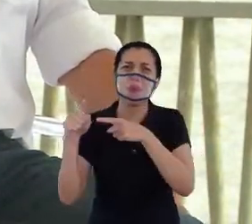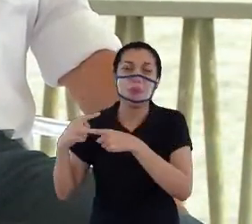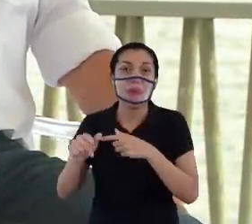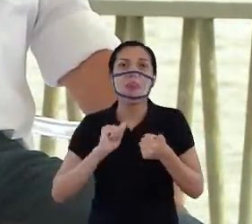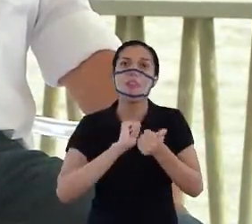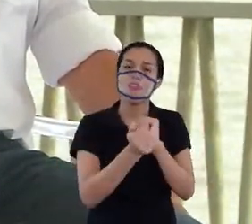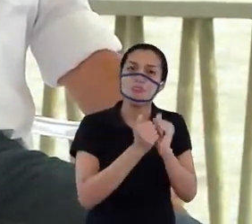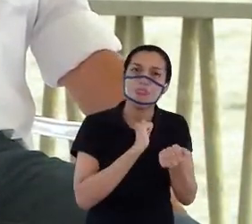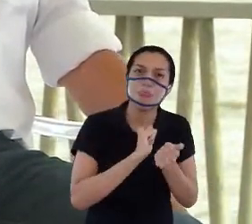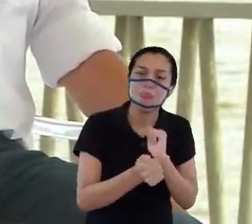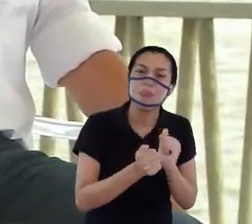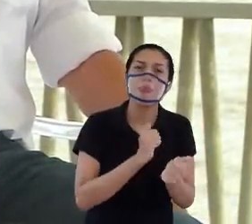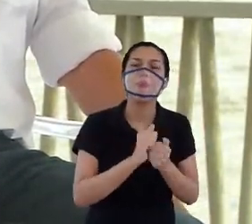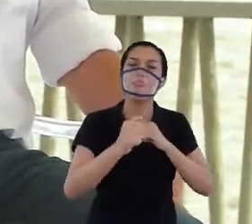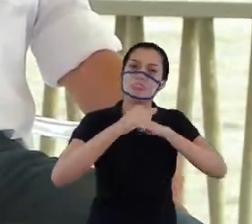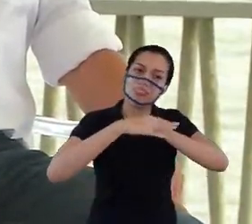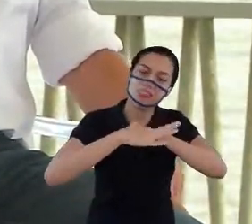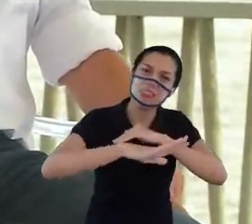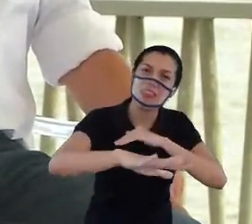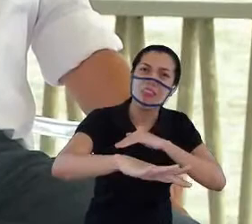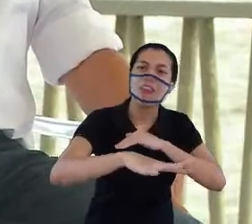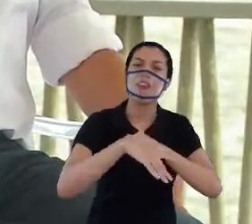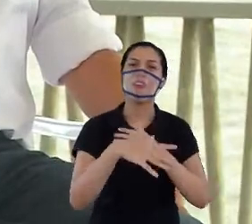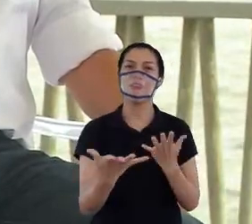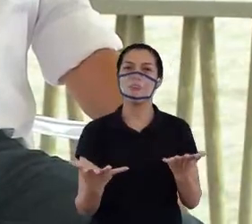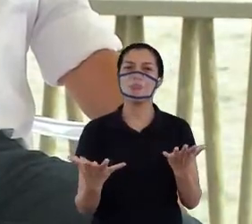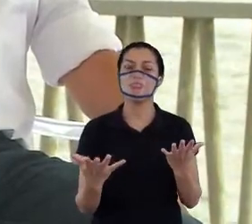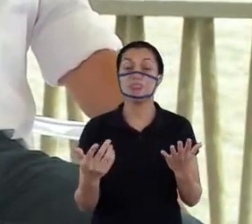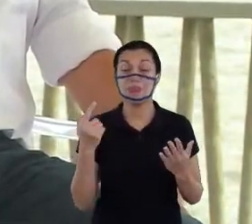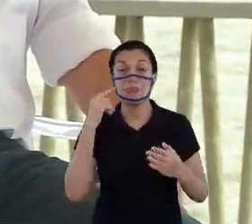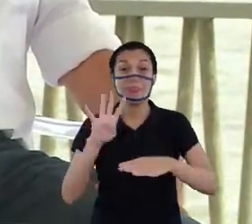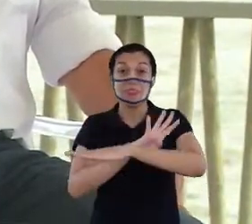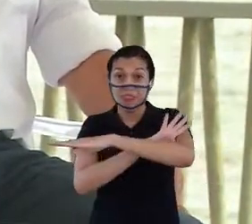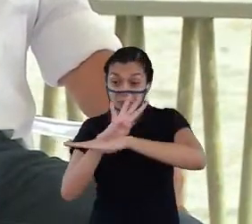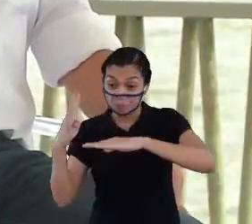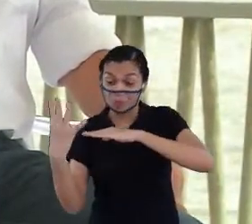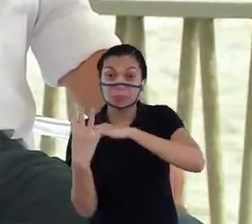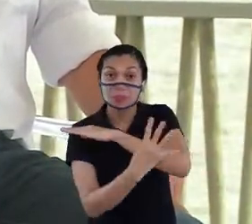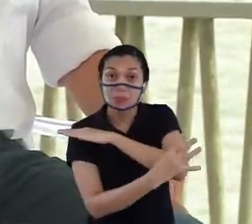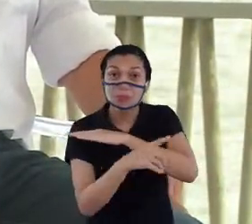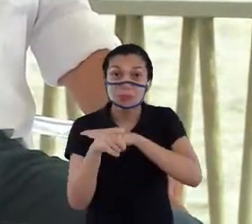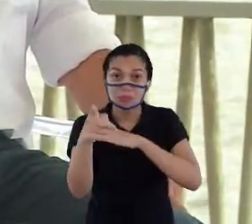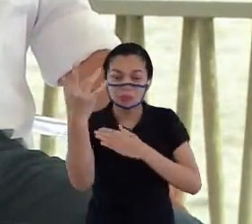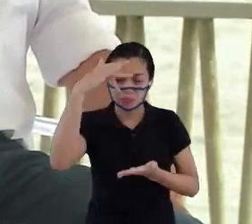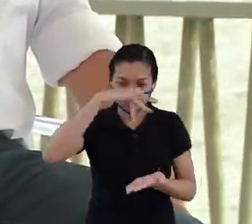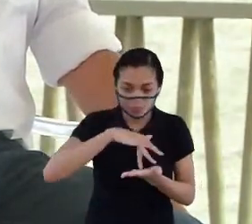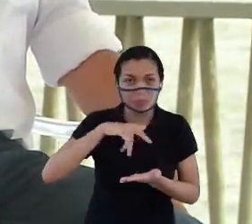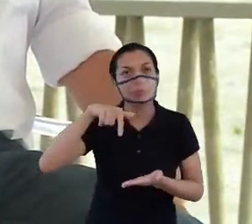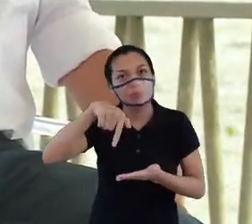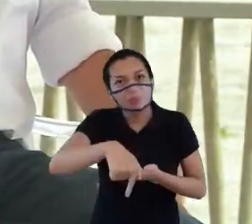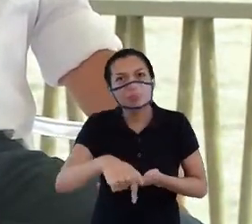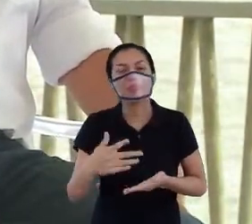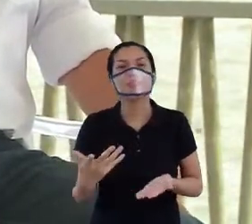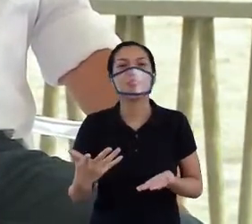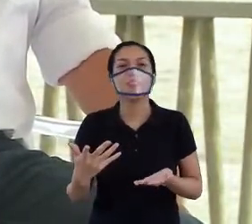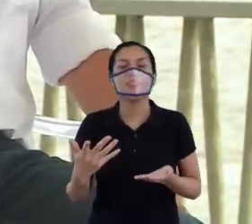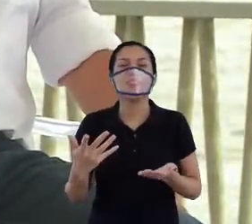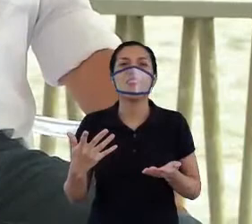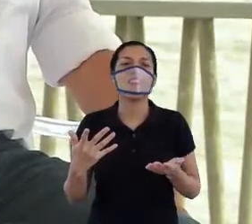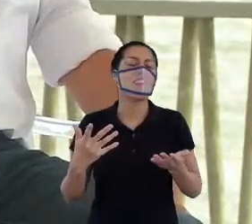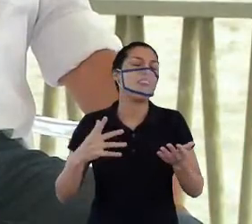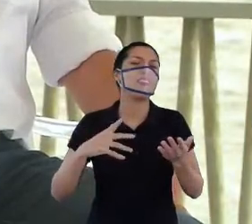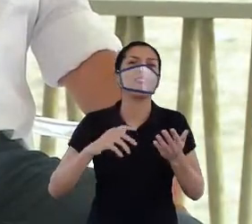náuticos. En Puerto Colombia, todos los 12 meses del año podemos hacer surf, podemos hacer